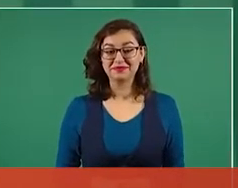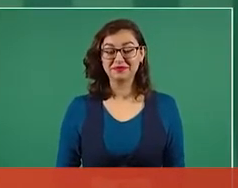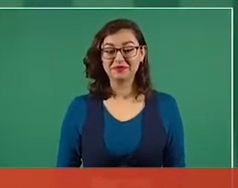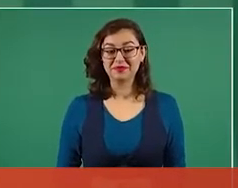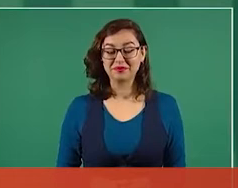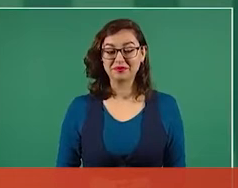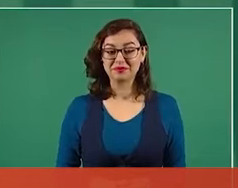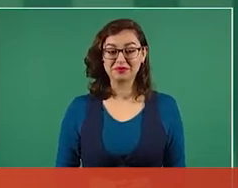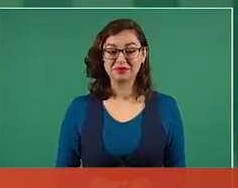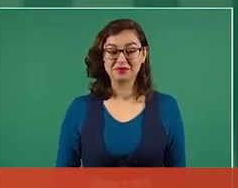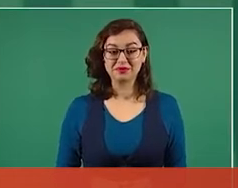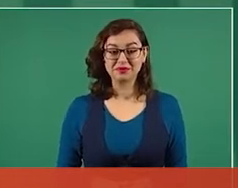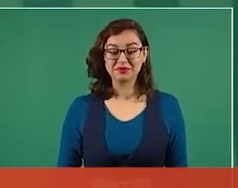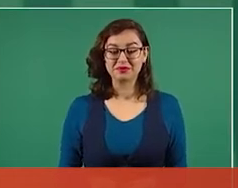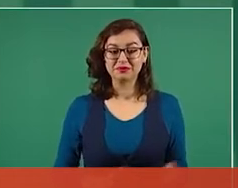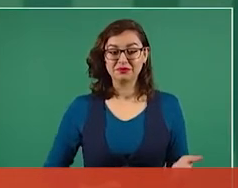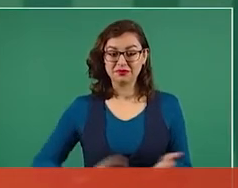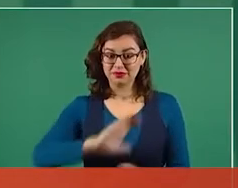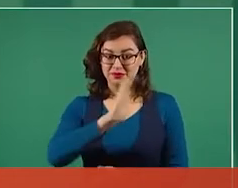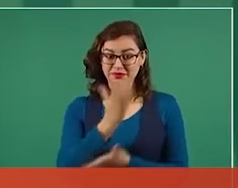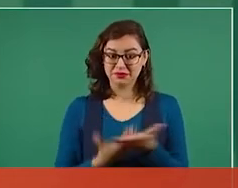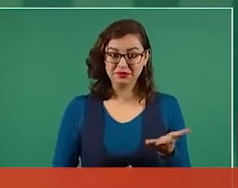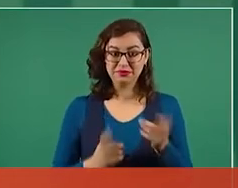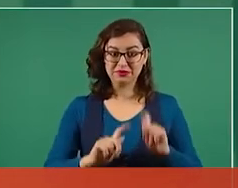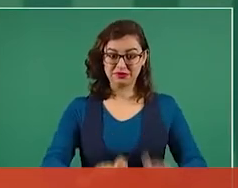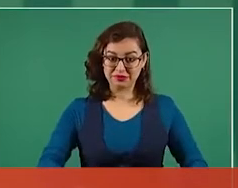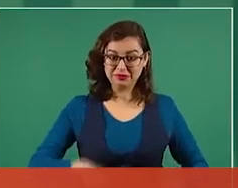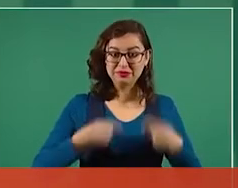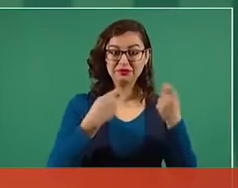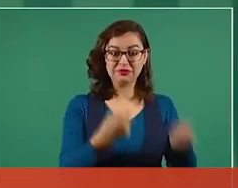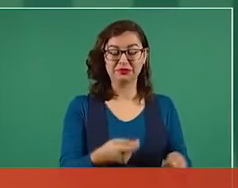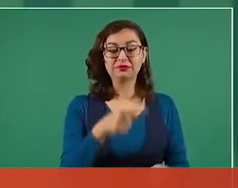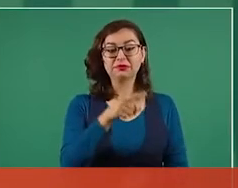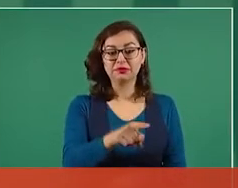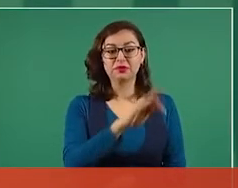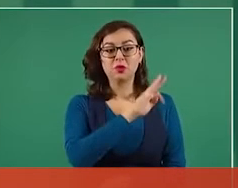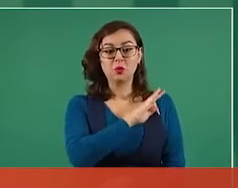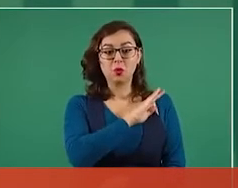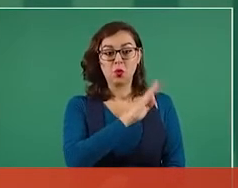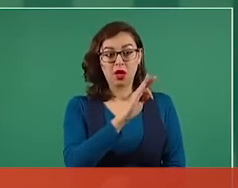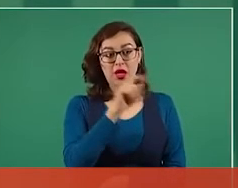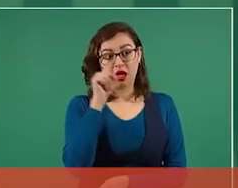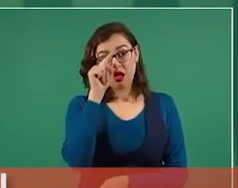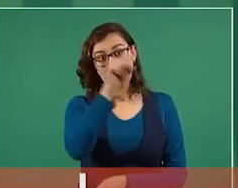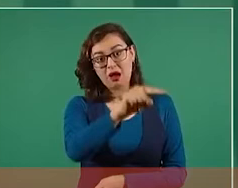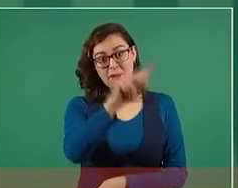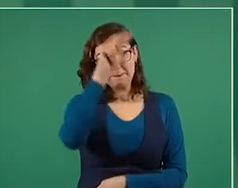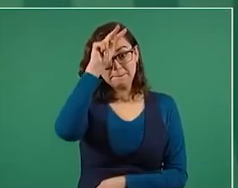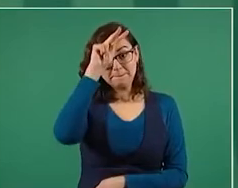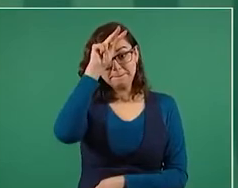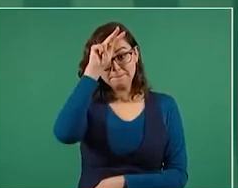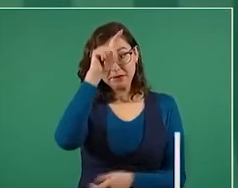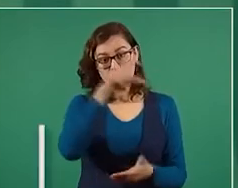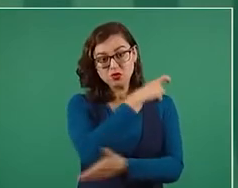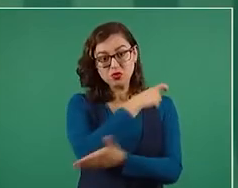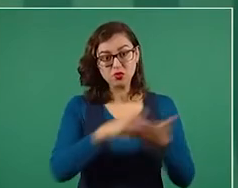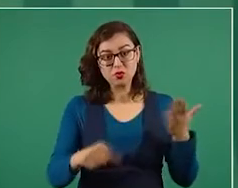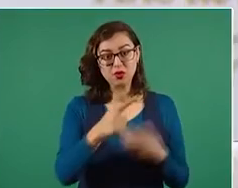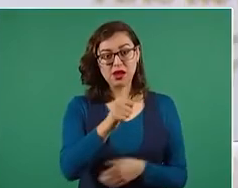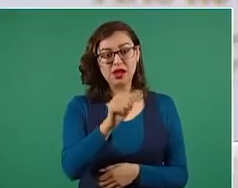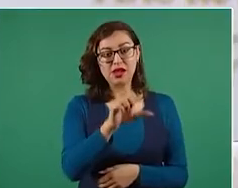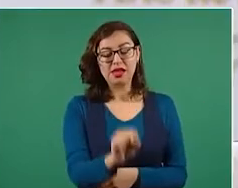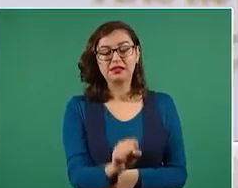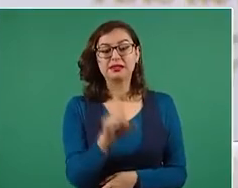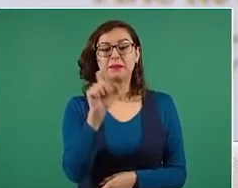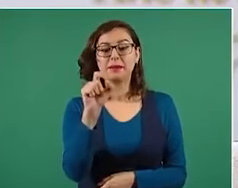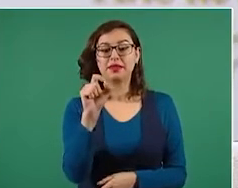Les entregaron un contrato a Repsol para comprar gas del Perú por más de 20 mil millones